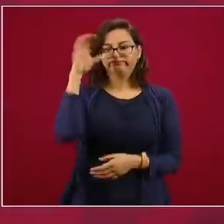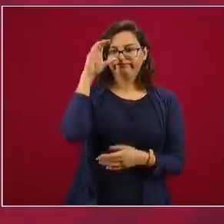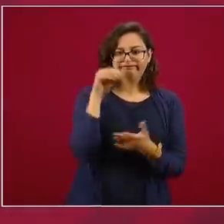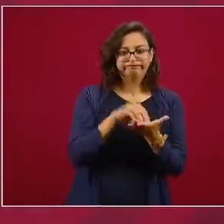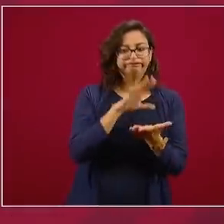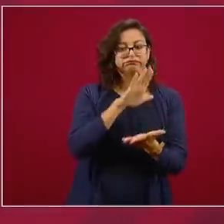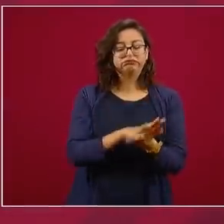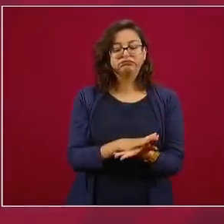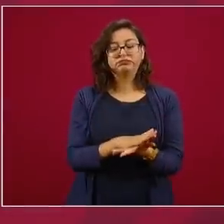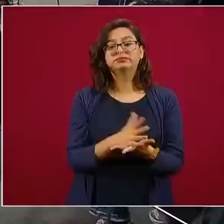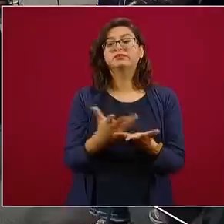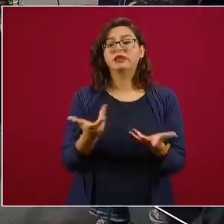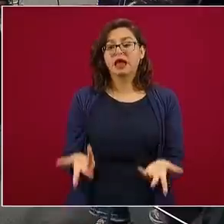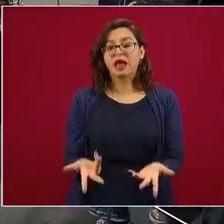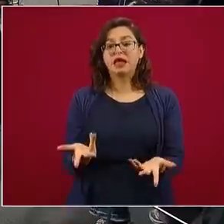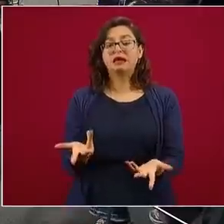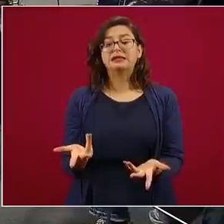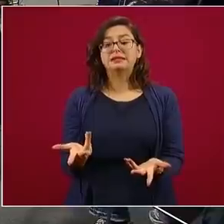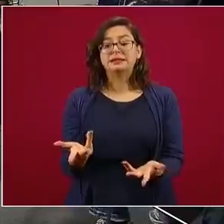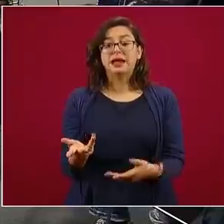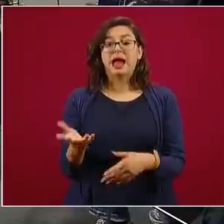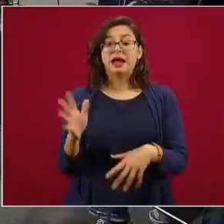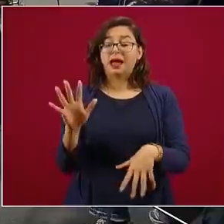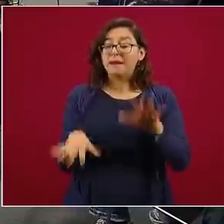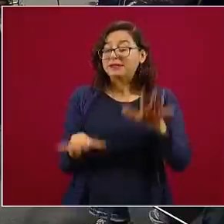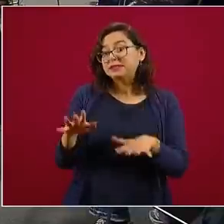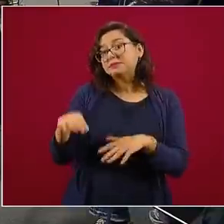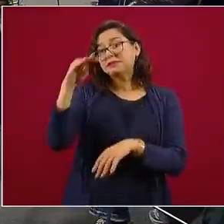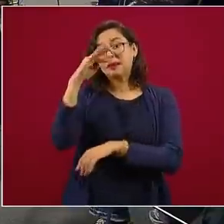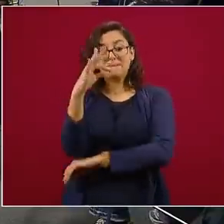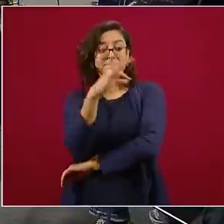Porque las vacunas también a veces por desinformación